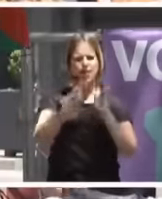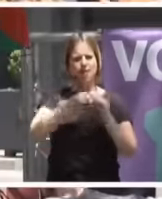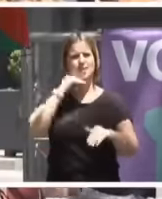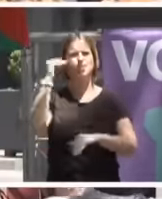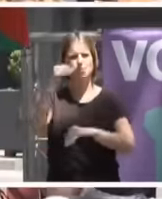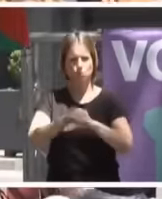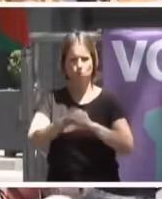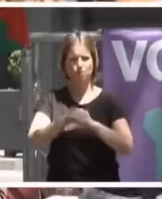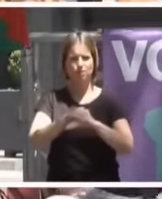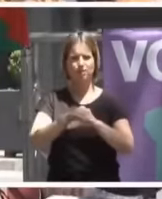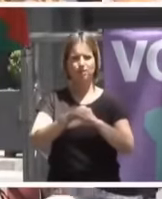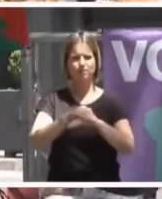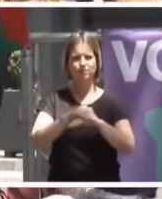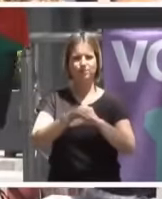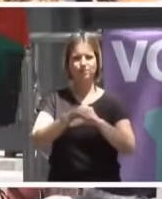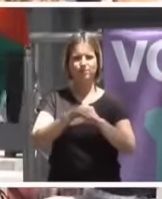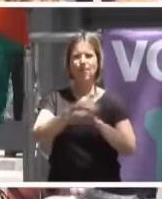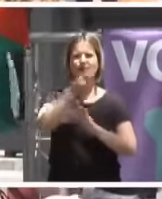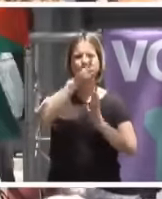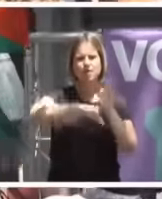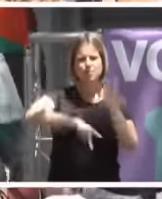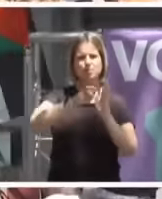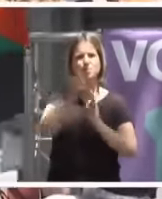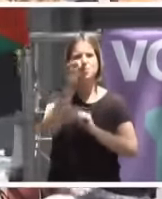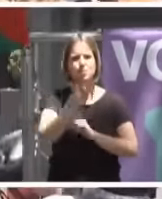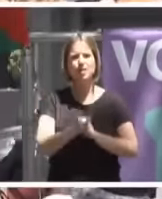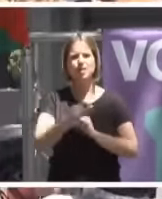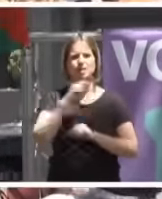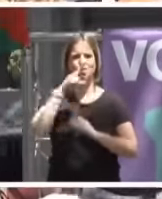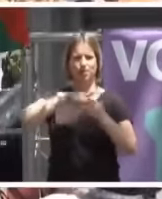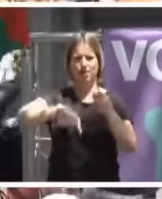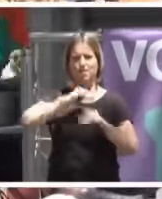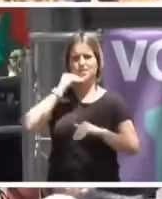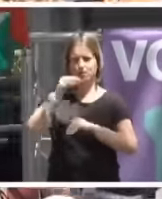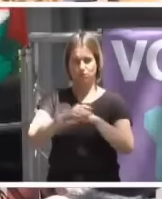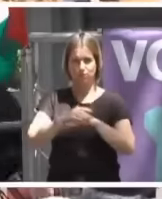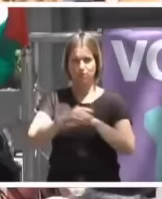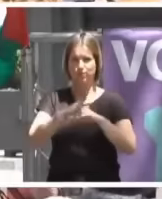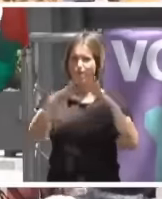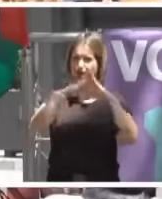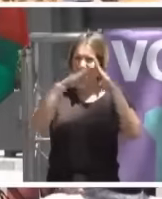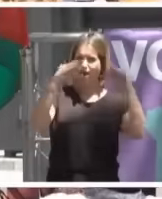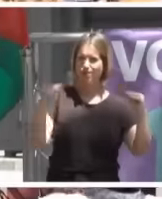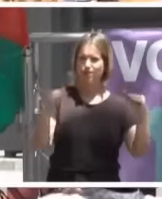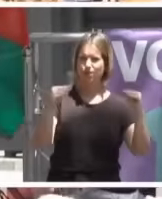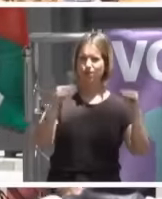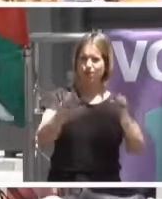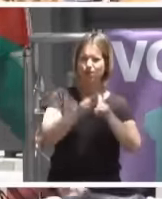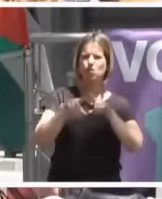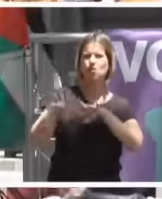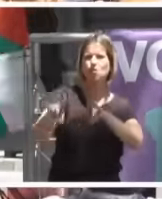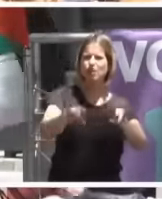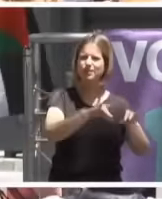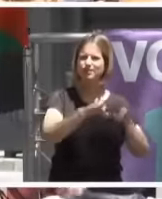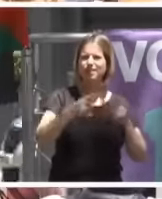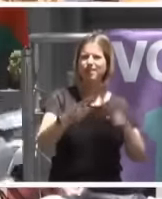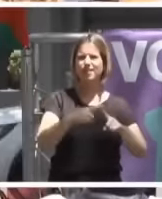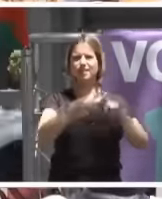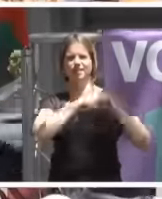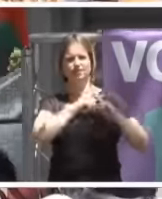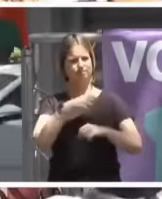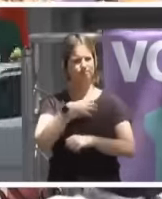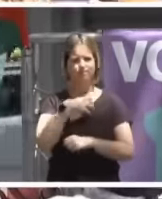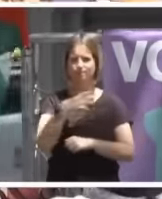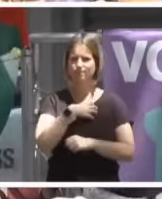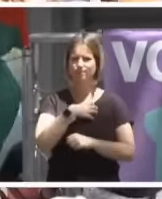cumpla la ley, regule los precios del alquiler. Andalucía no puede ser una tierra de sacrificio.